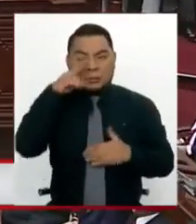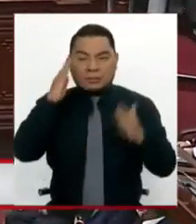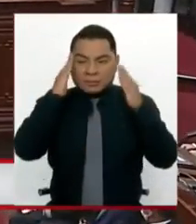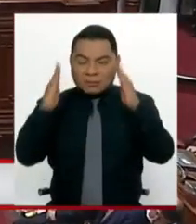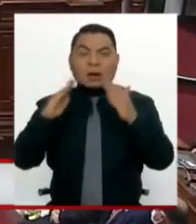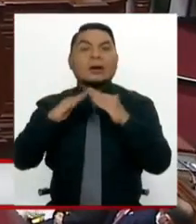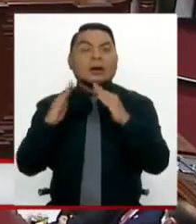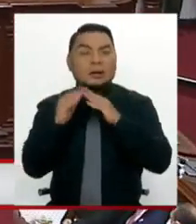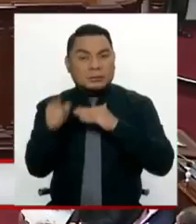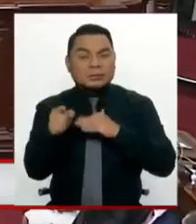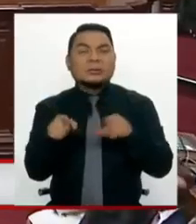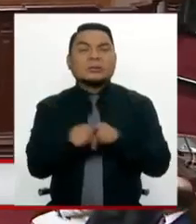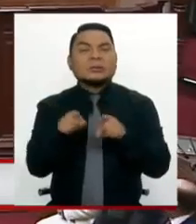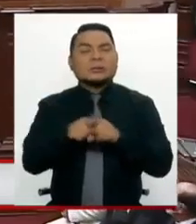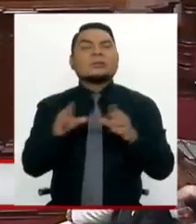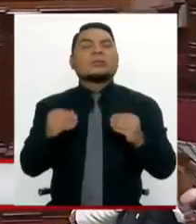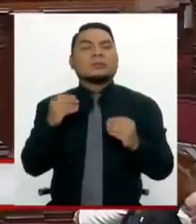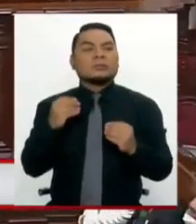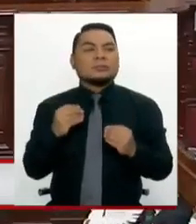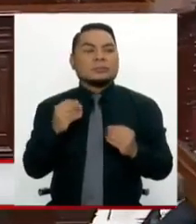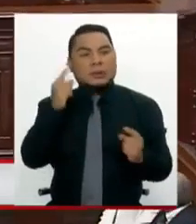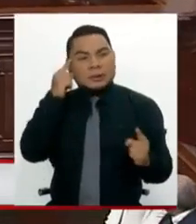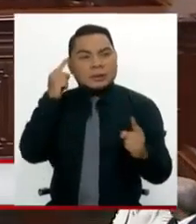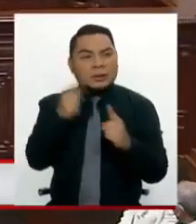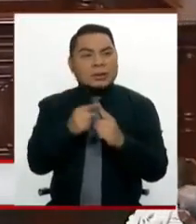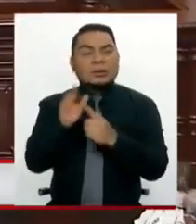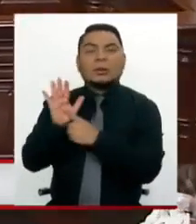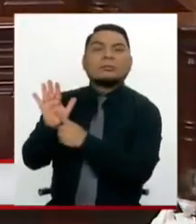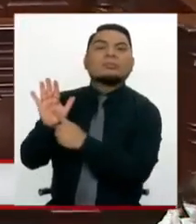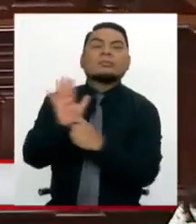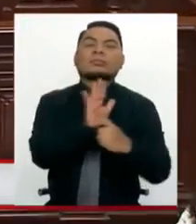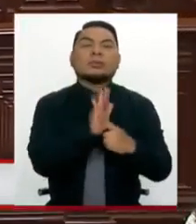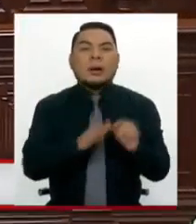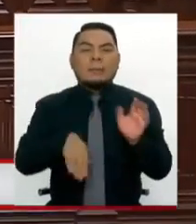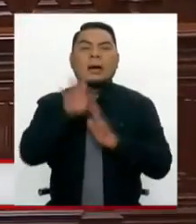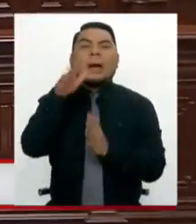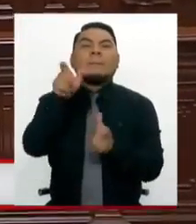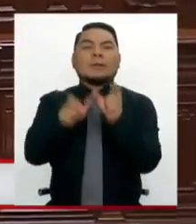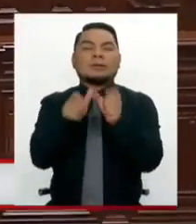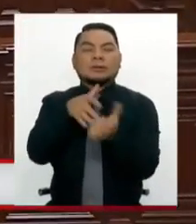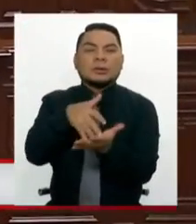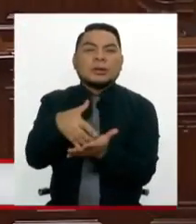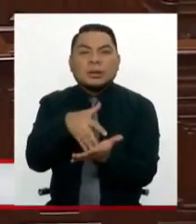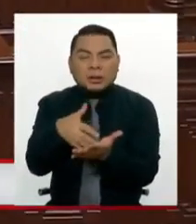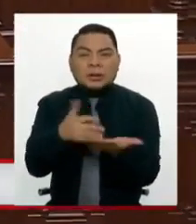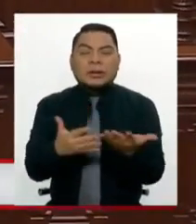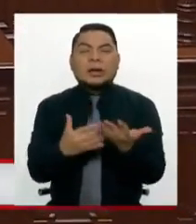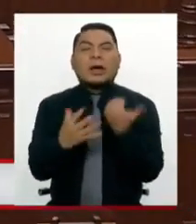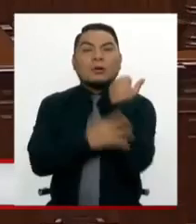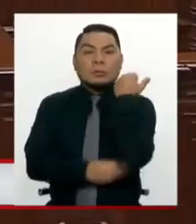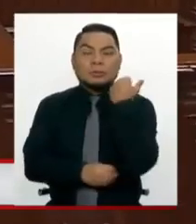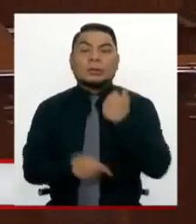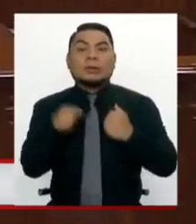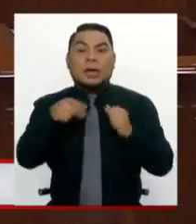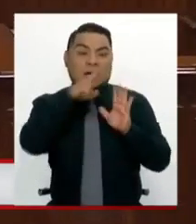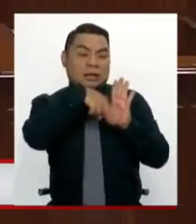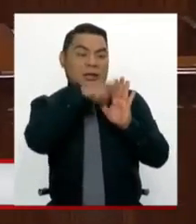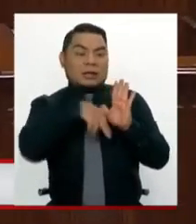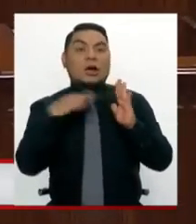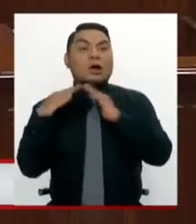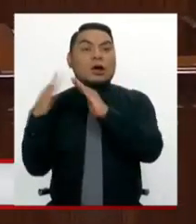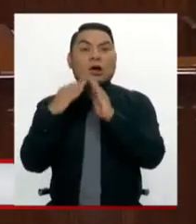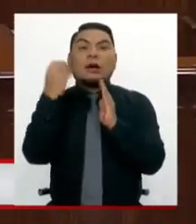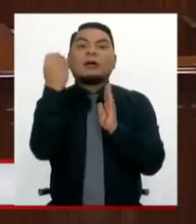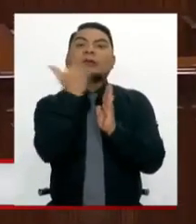de Hogares y con el fin de visibilizar a los más vulnerables, el Registro Nacional de Hogares